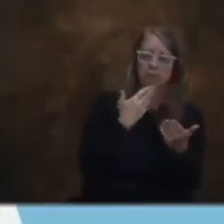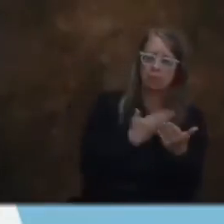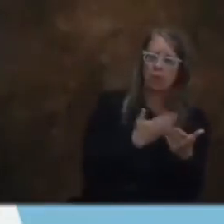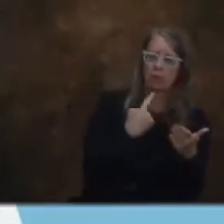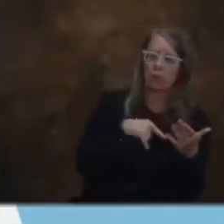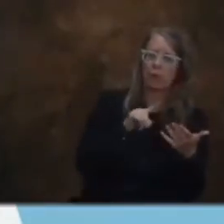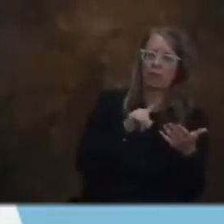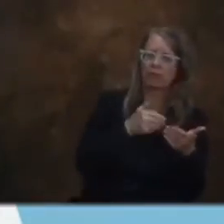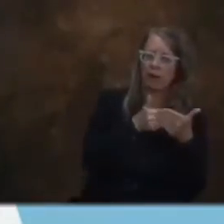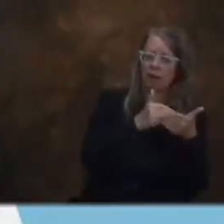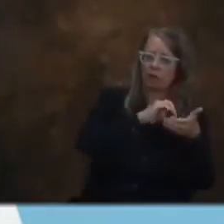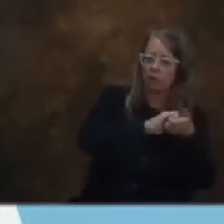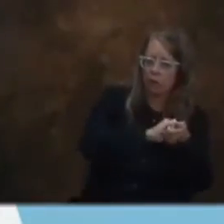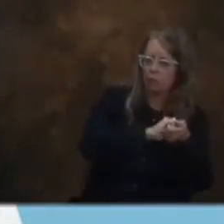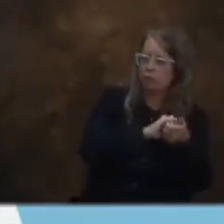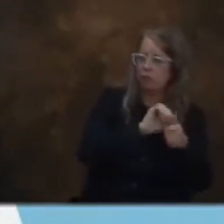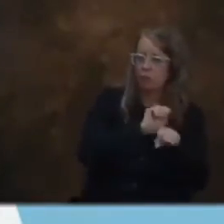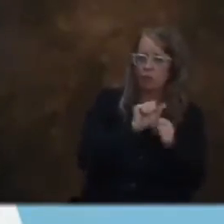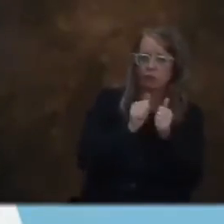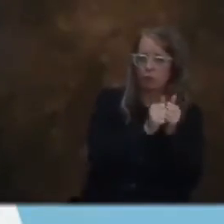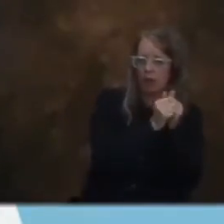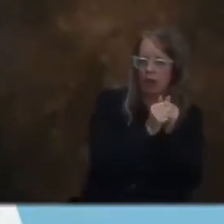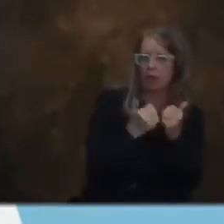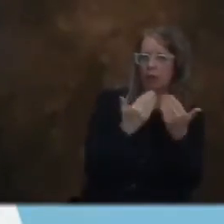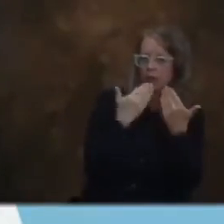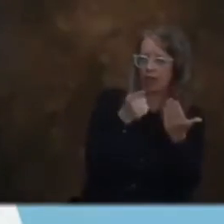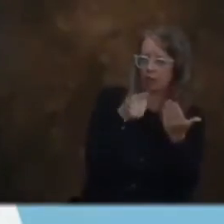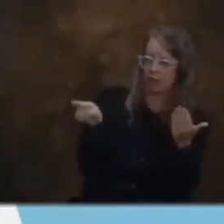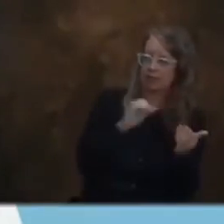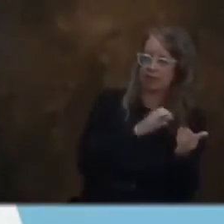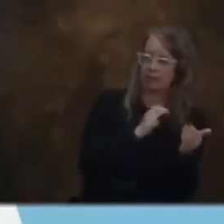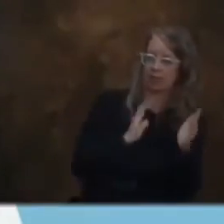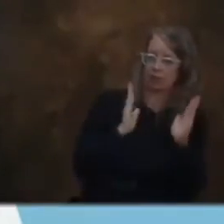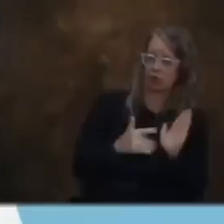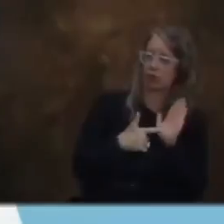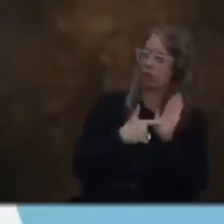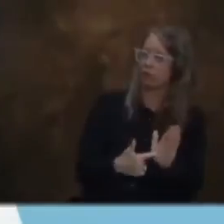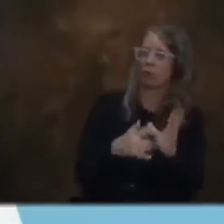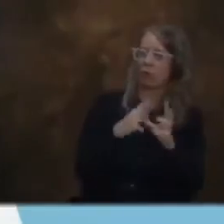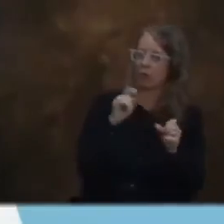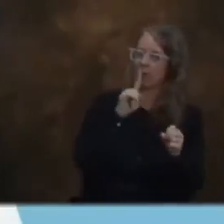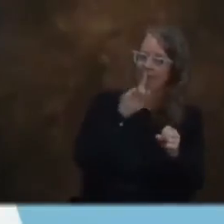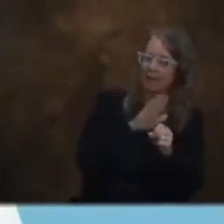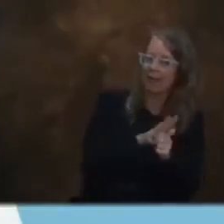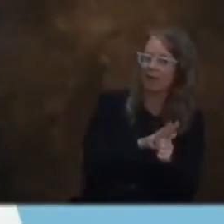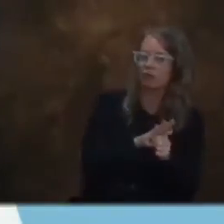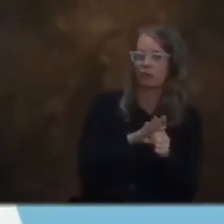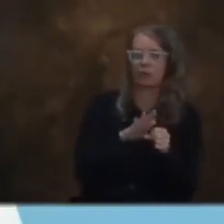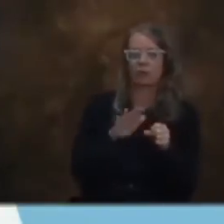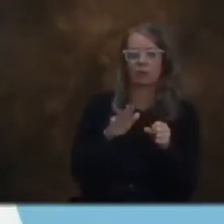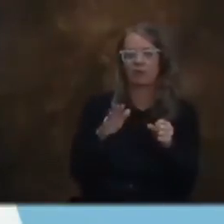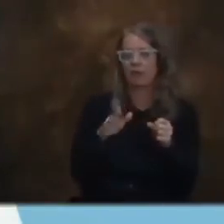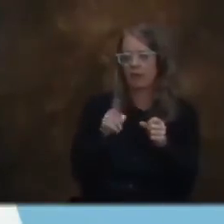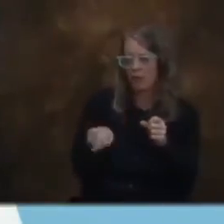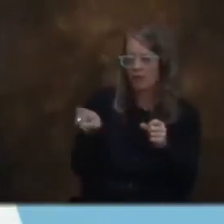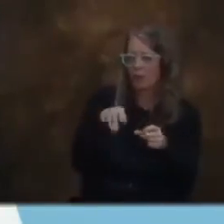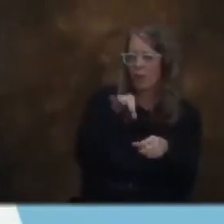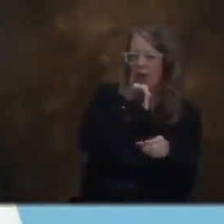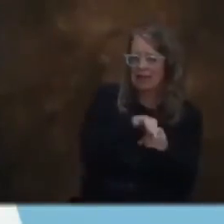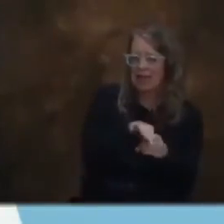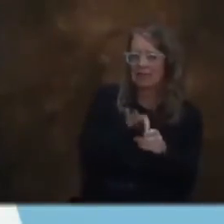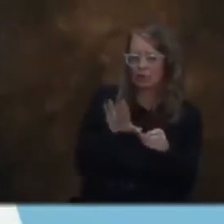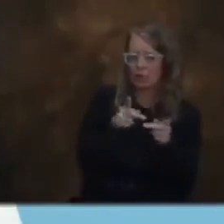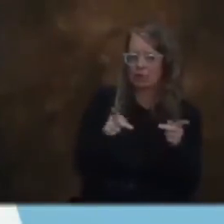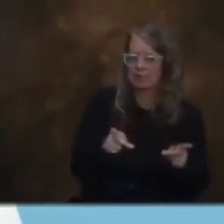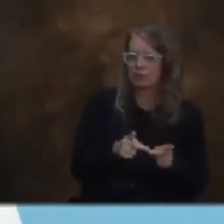para que los comisionados pueden demostrar que si hay un grupo de elegidos dispuestos a trabajar contra eso es es